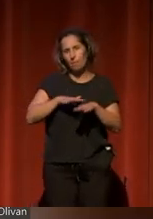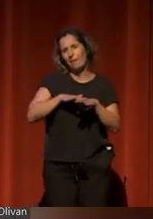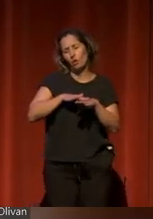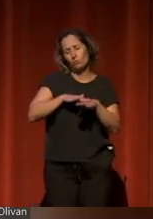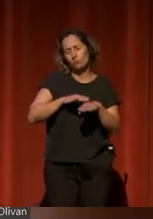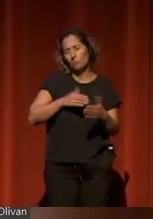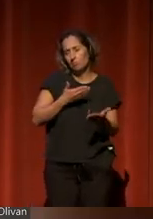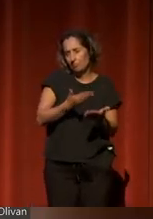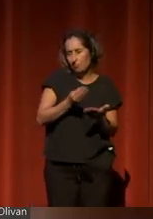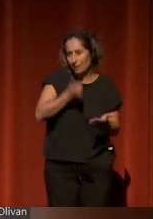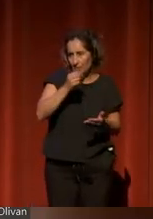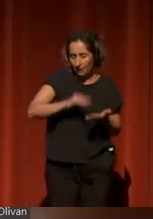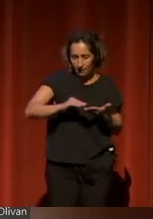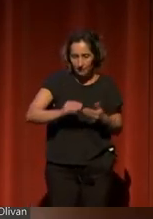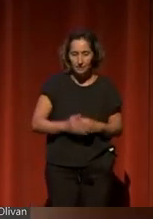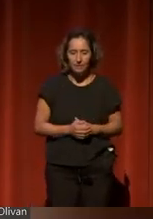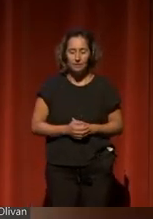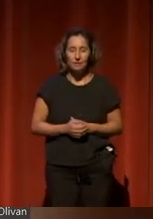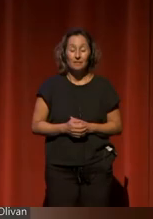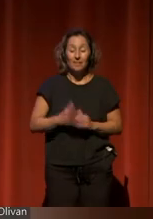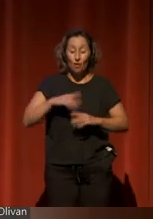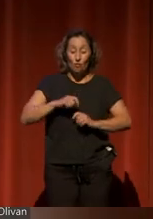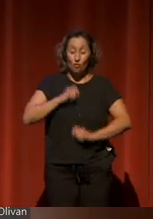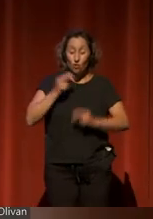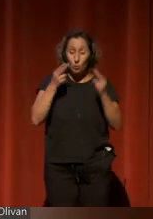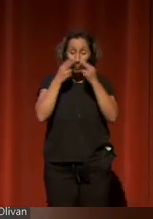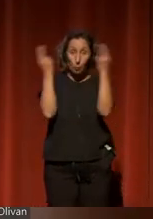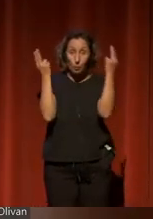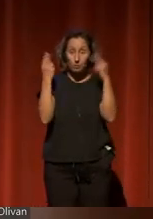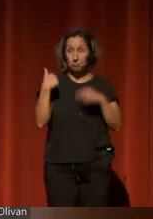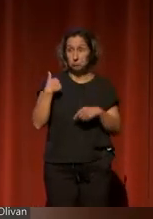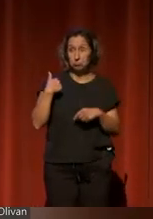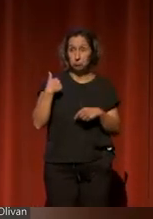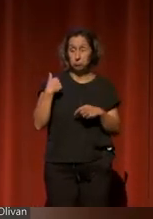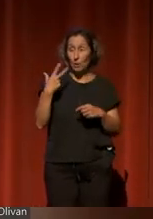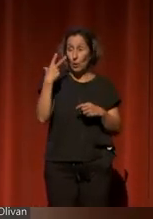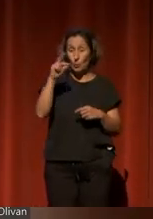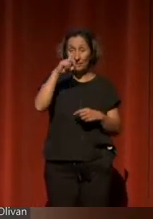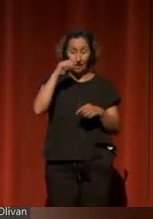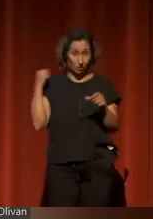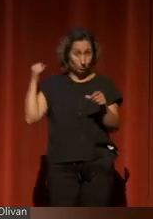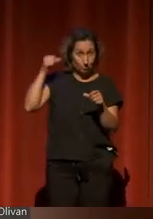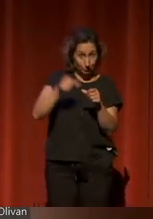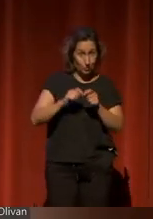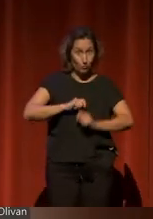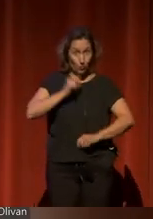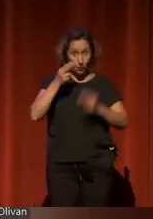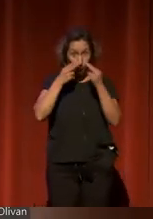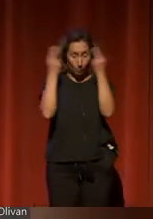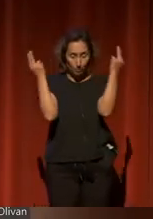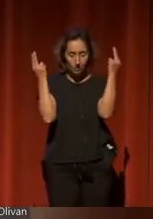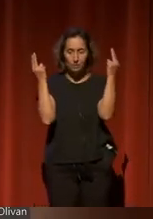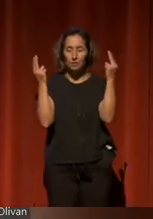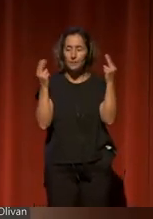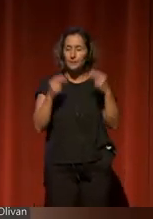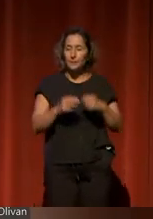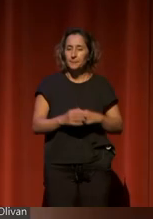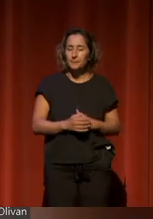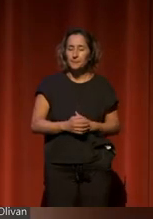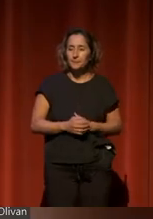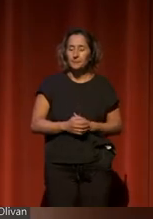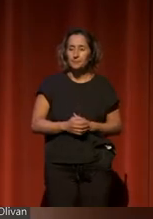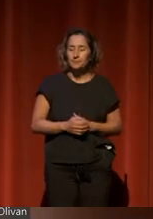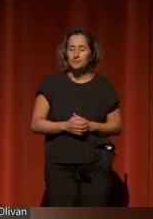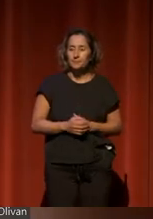es fundamental los funcionarios públicos yo lo he sido durante 20 años eh Bueno